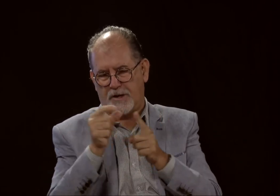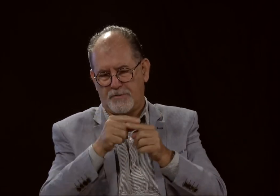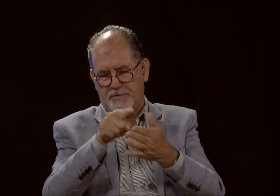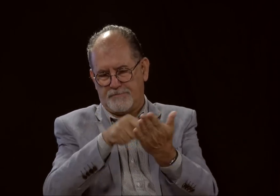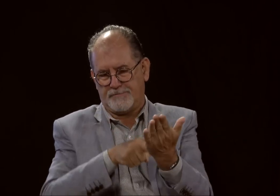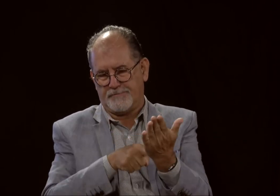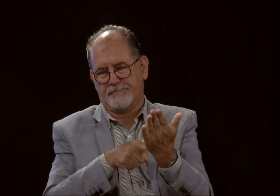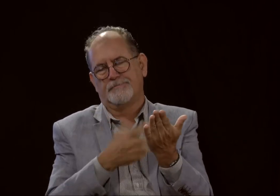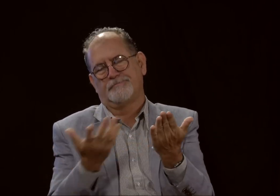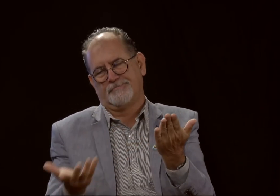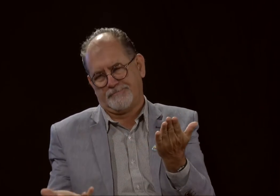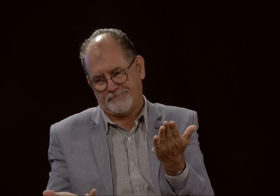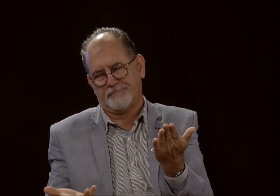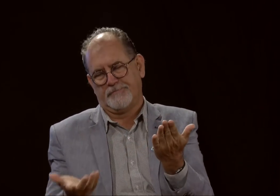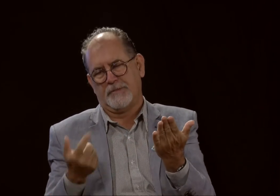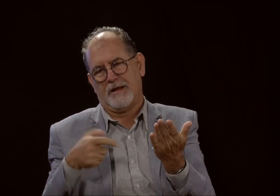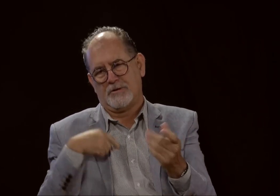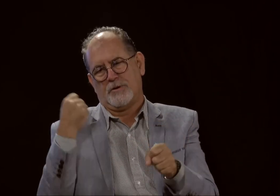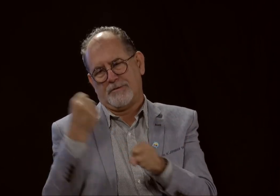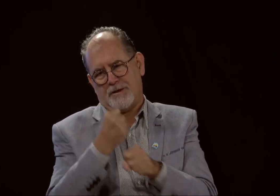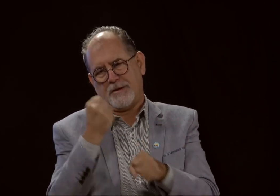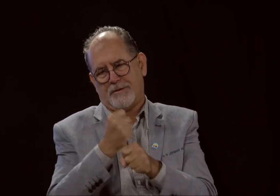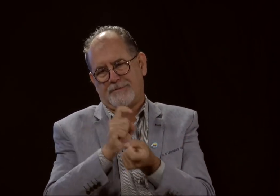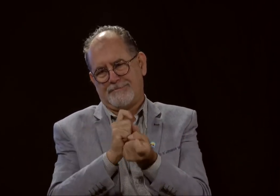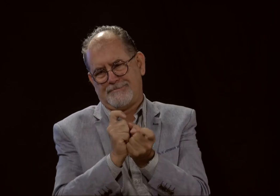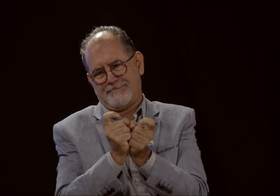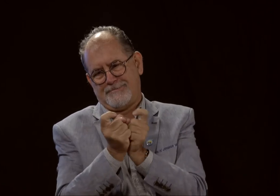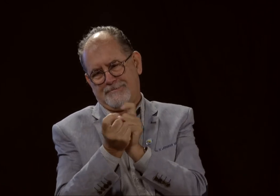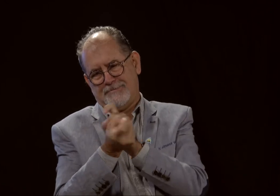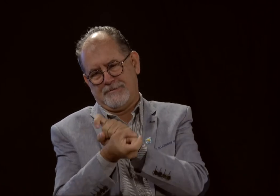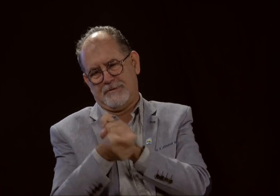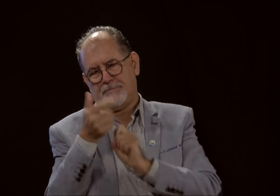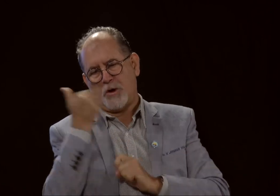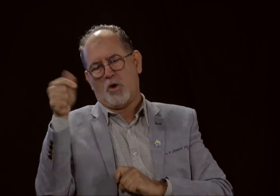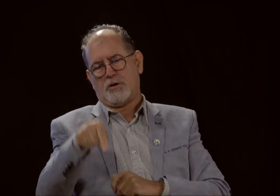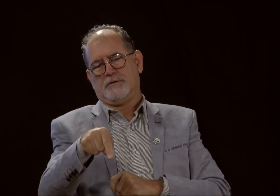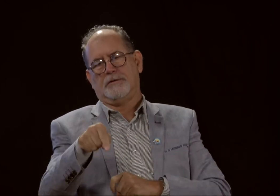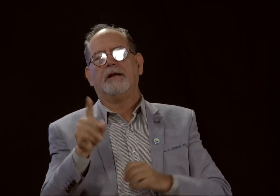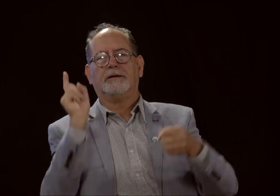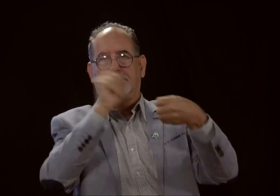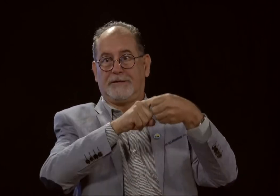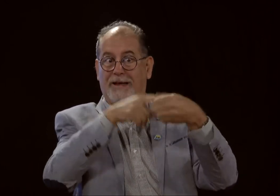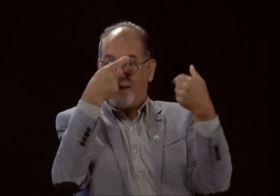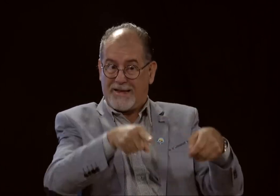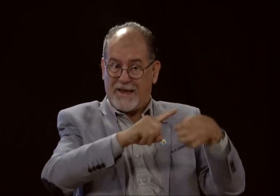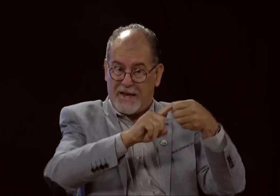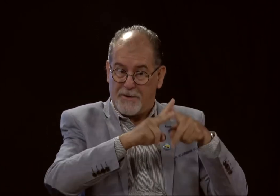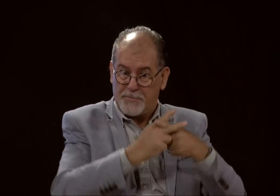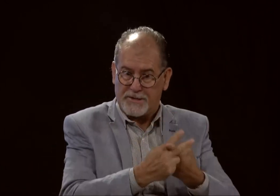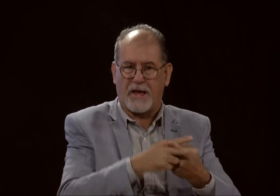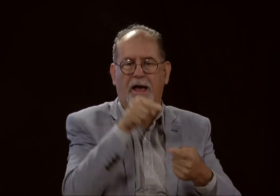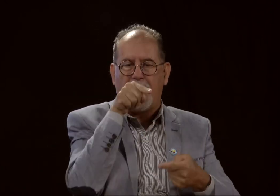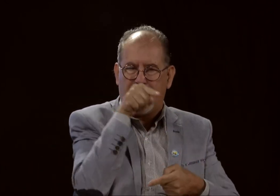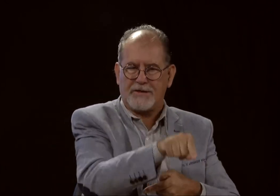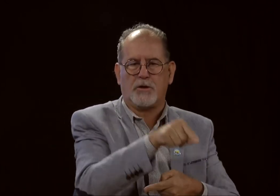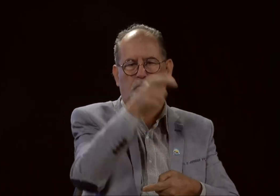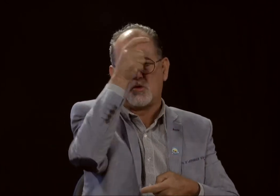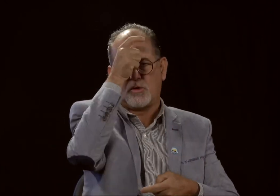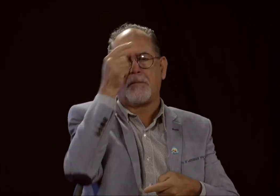en Turquía. Porque si no había ese trámite, entonces Ecuador no podía participar. Y fue un trabajo de un cambio.